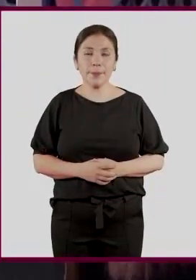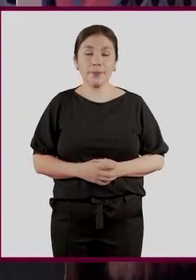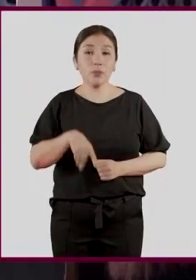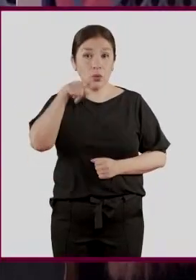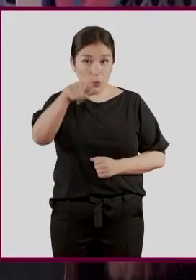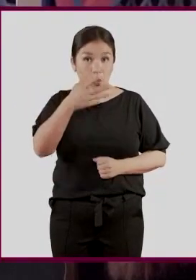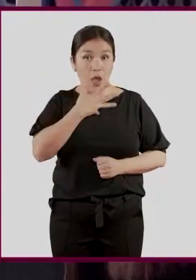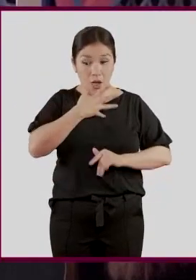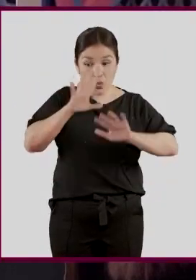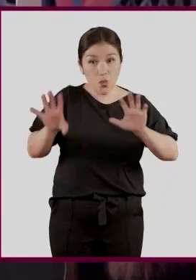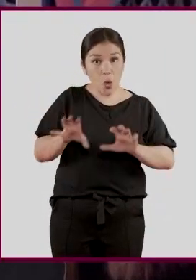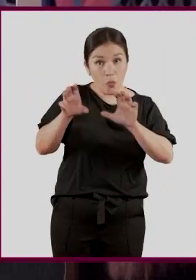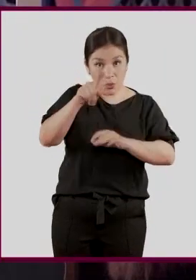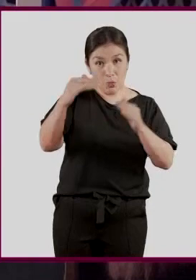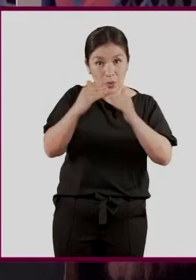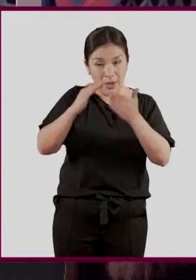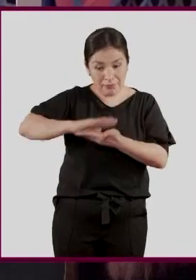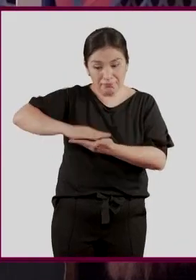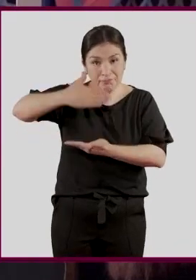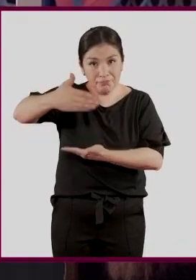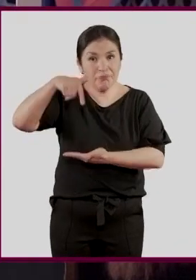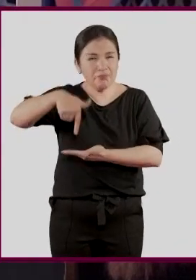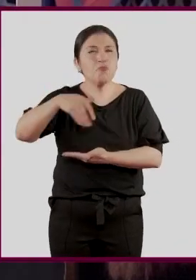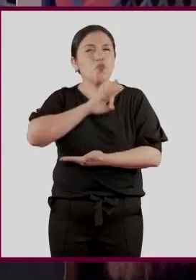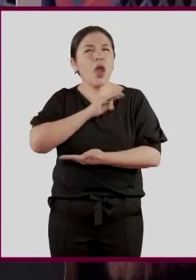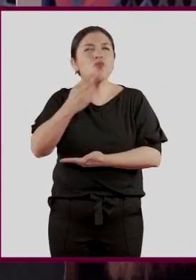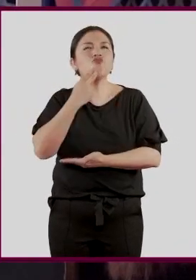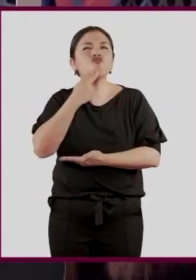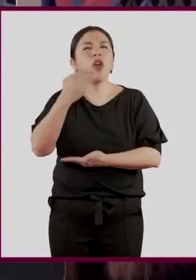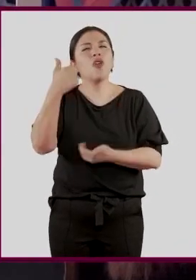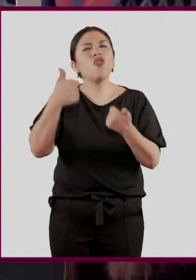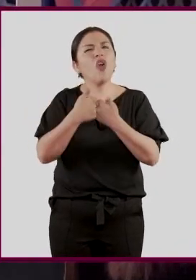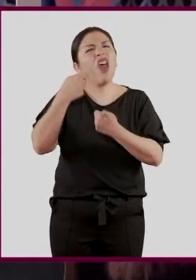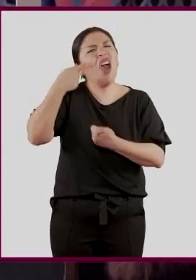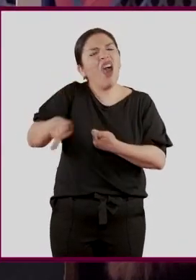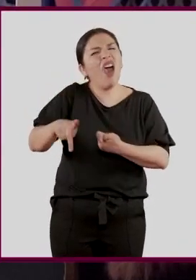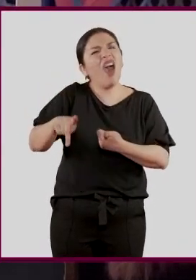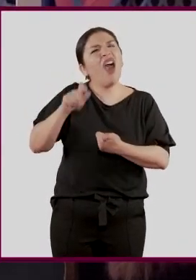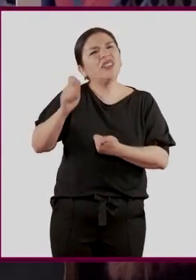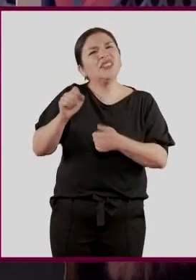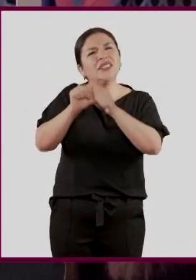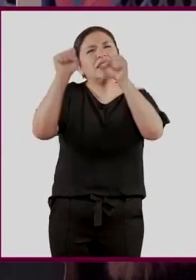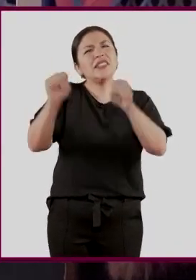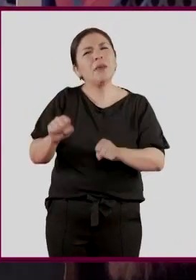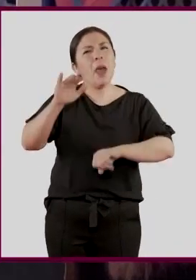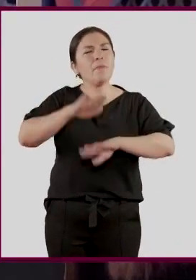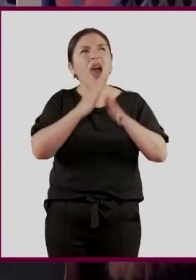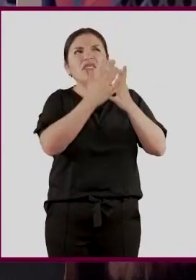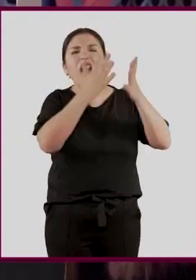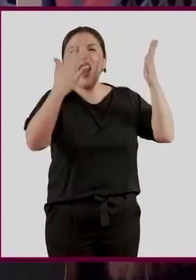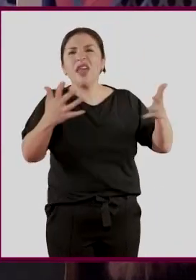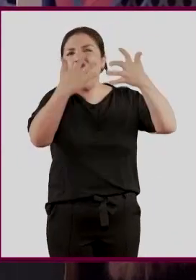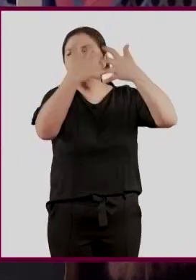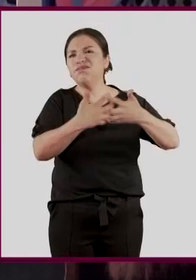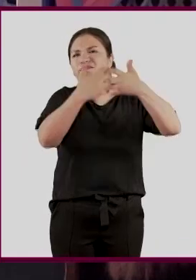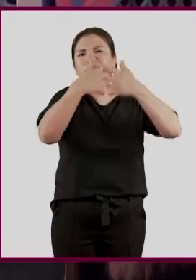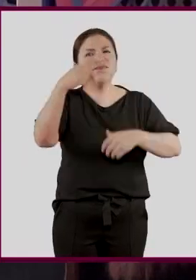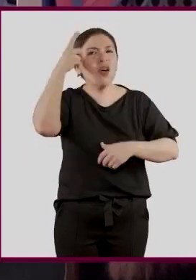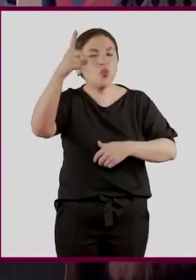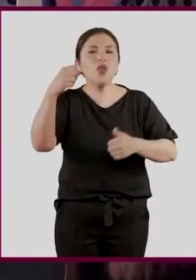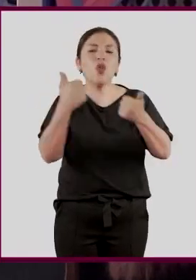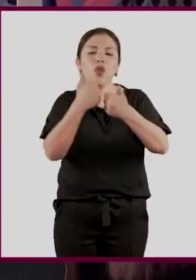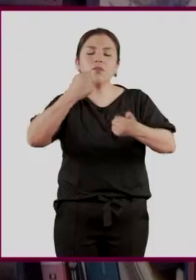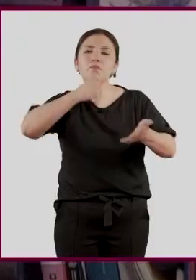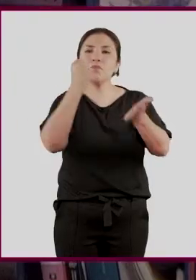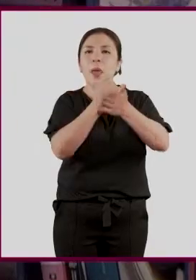Si tienes una computadora en casa, lo más probable es que use un sistema operativo de alguna gran compañía con su propiedad intelectual